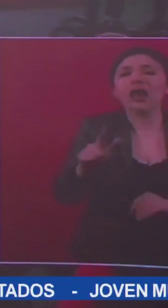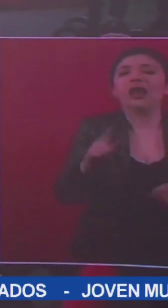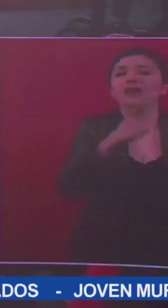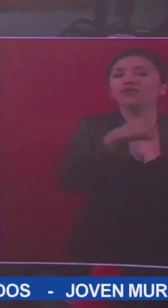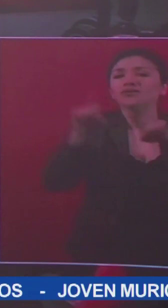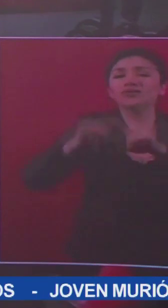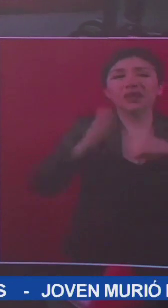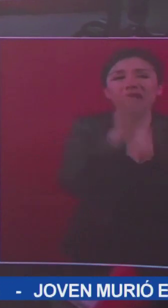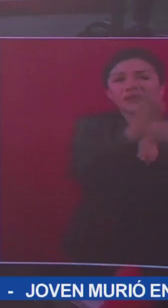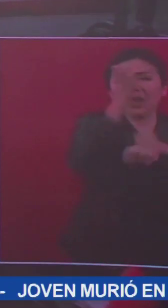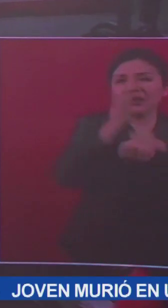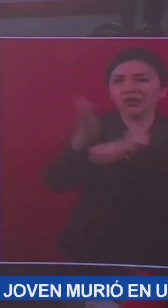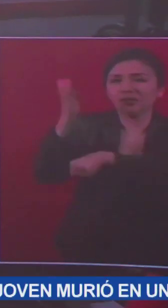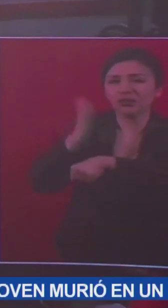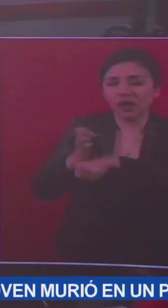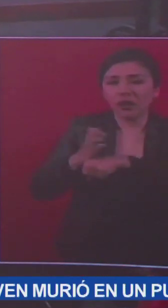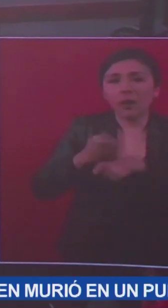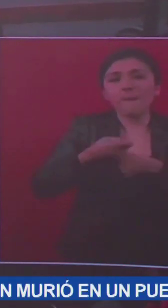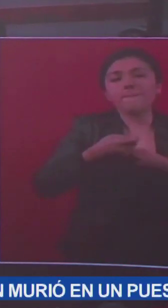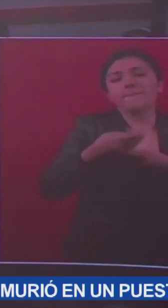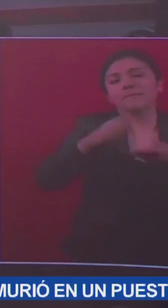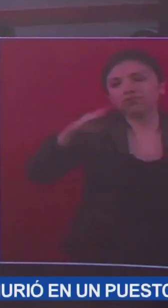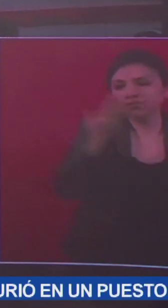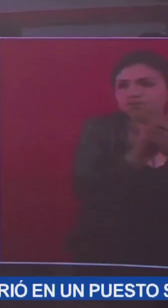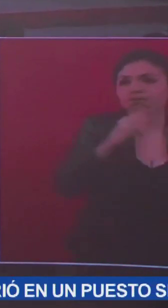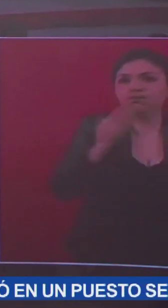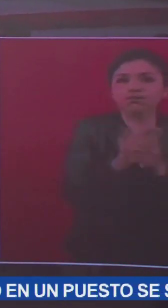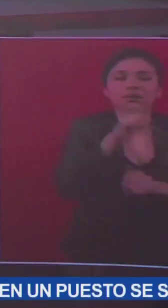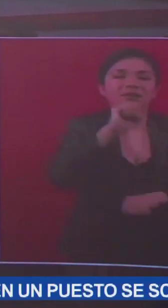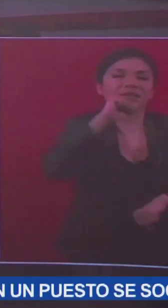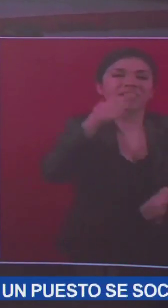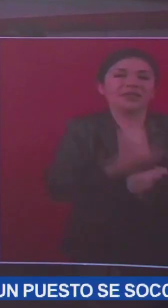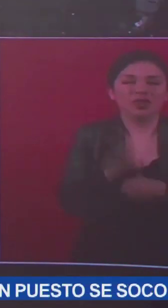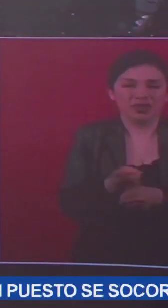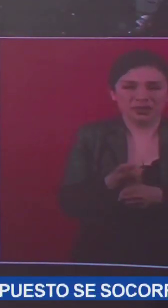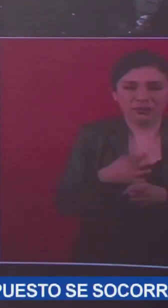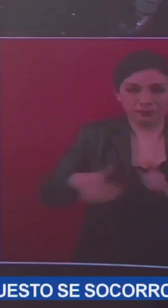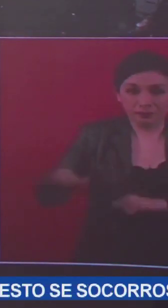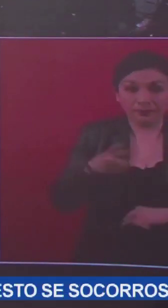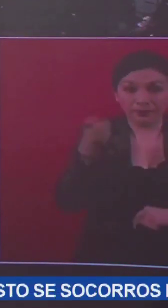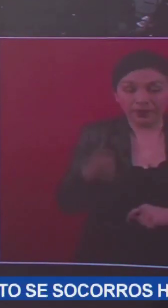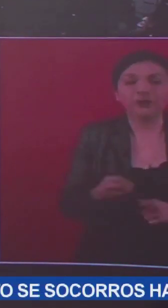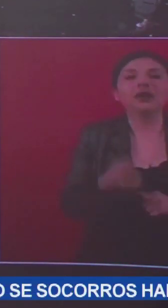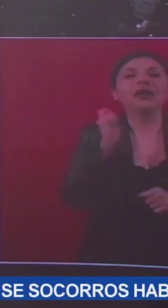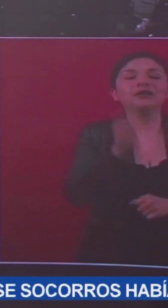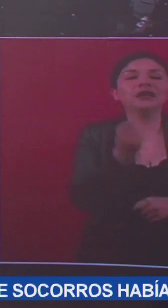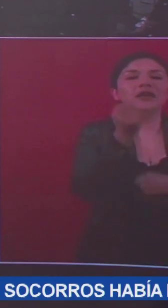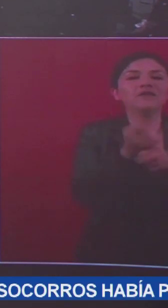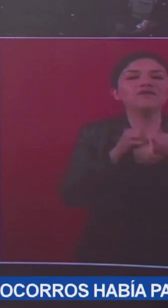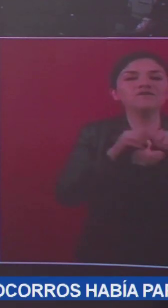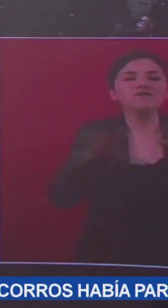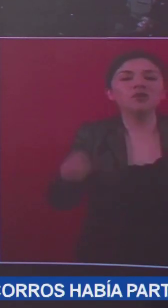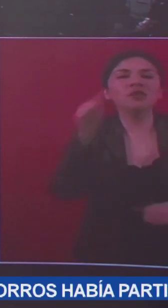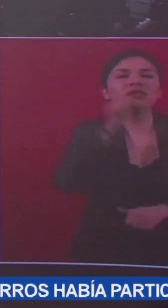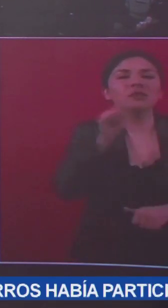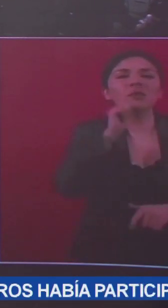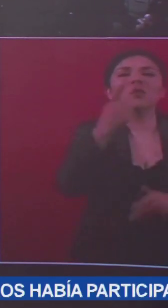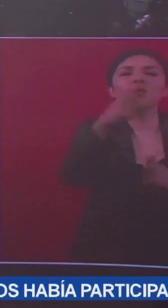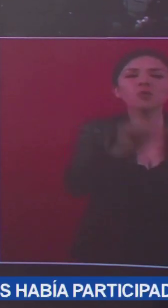respetan a los demás estén en riesgo mientras que quienes deciden hacer lo contrario estén dominando la